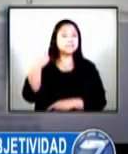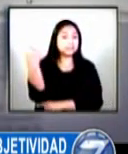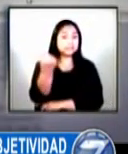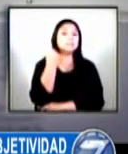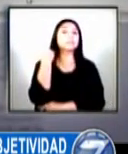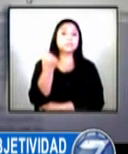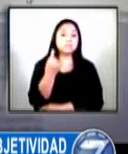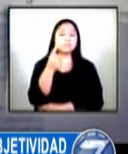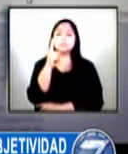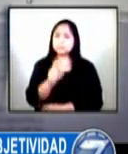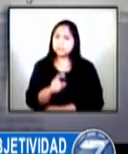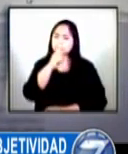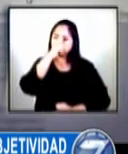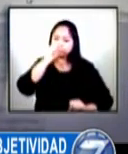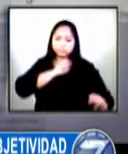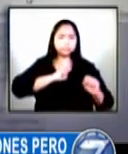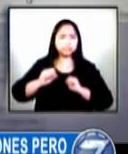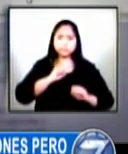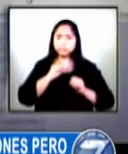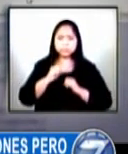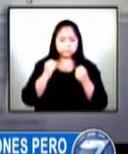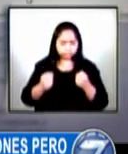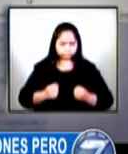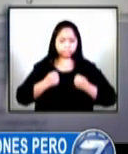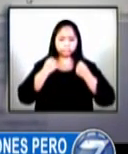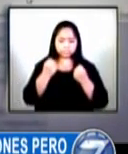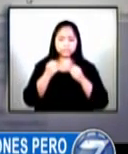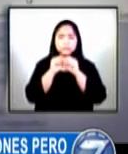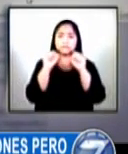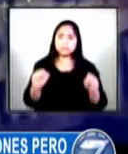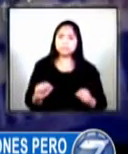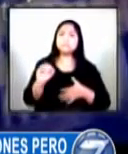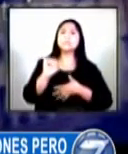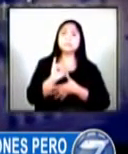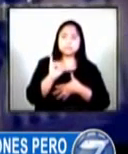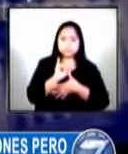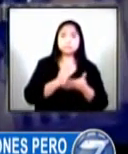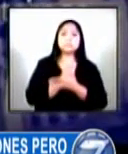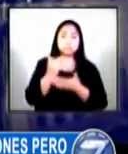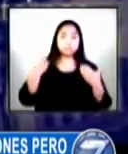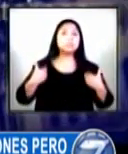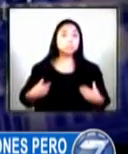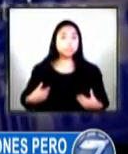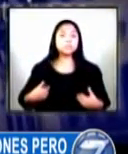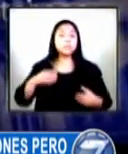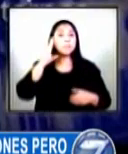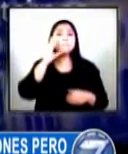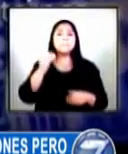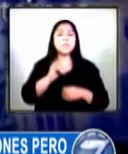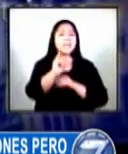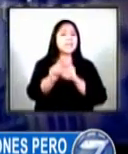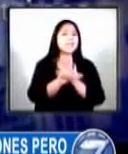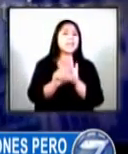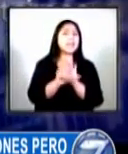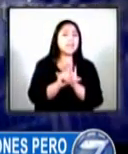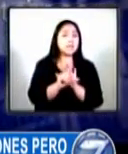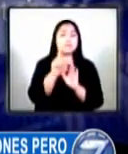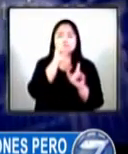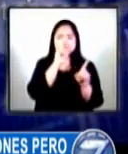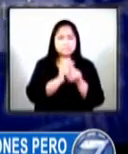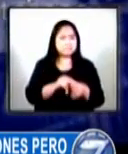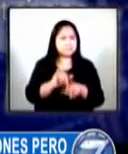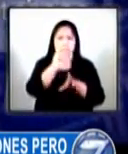que trabajemos juntos por fortalecer el sistema interamericano de derechos humanos, porque la ilegalidad y el irrespeto